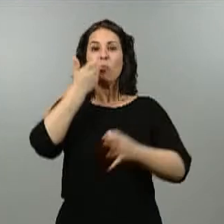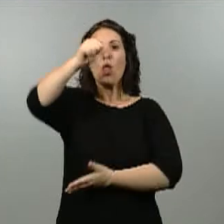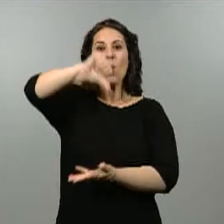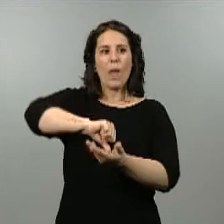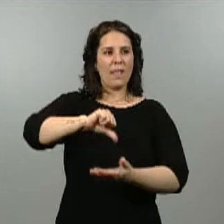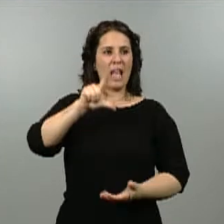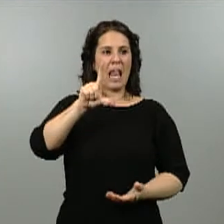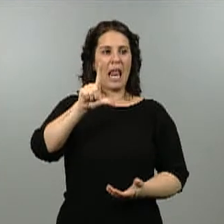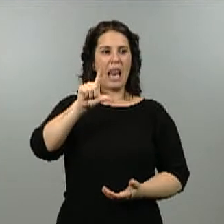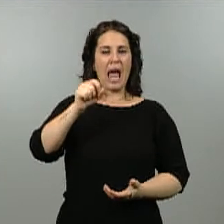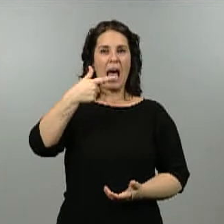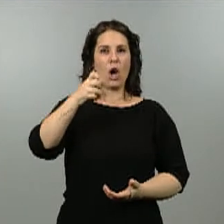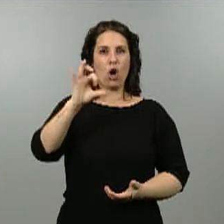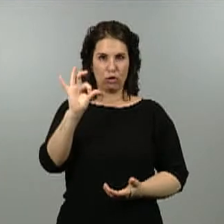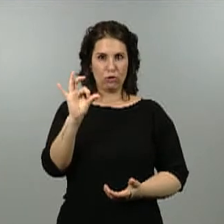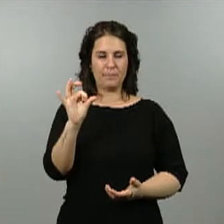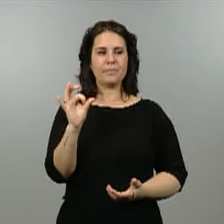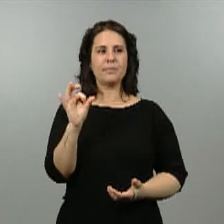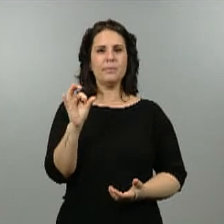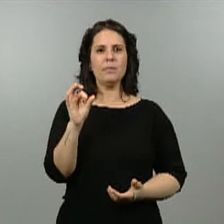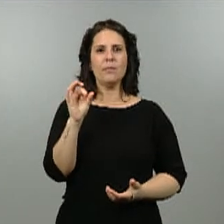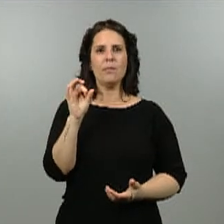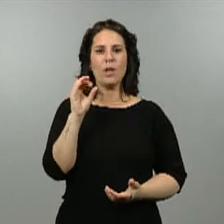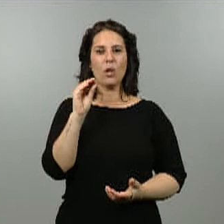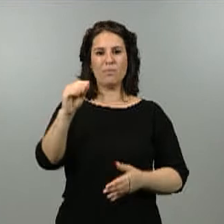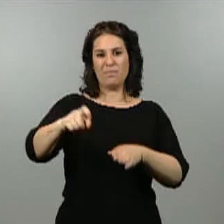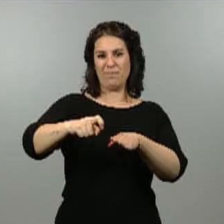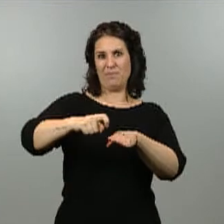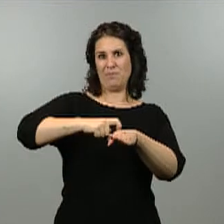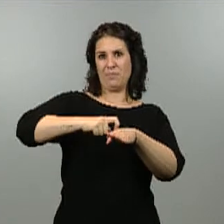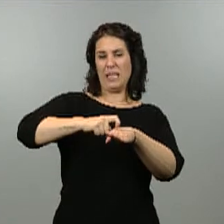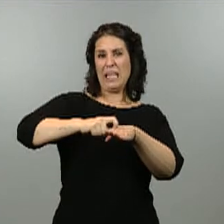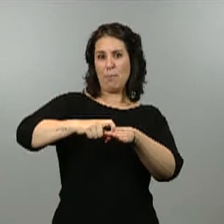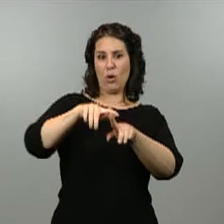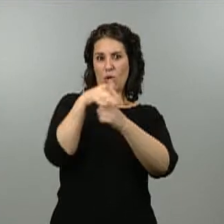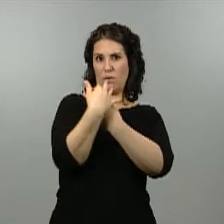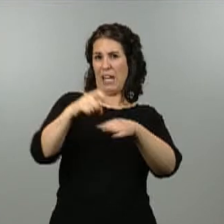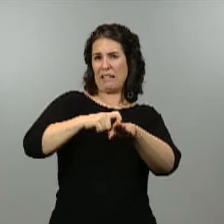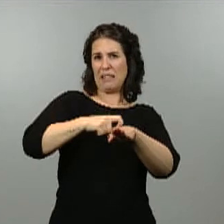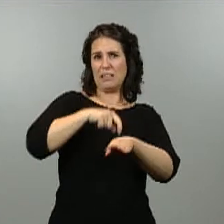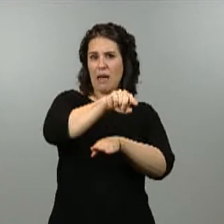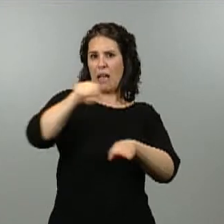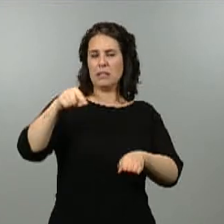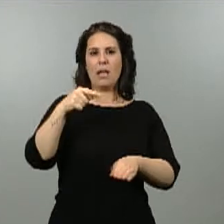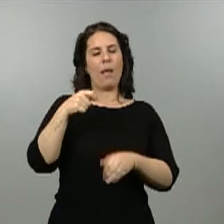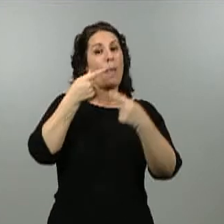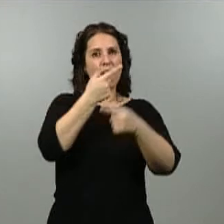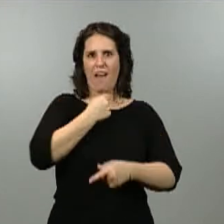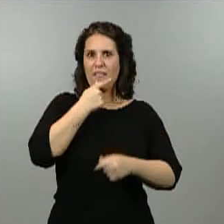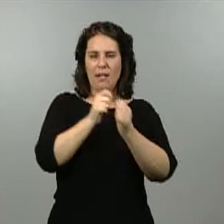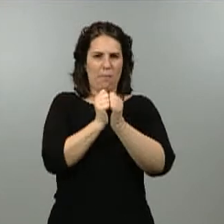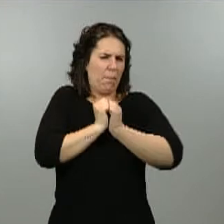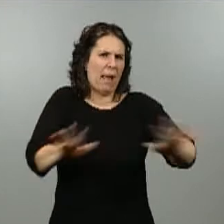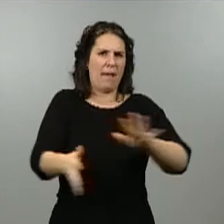muchísima población y en unas condiciones que favorecen mucho la transmisión de la enfermedad, con lo cual es uno de los países de África en los que sí que